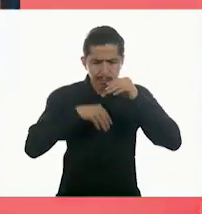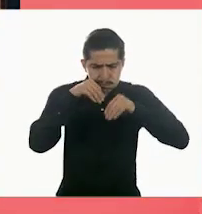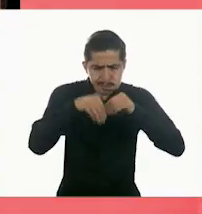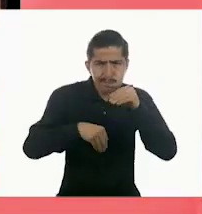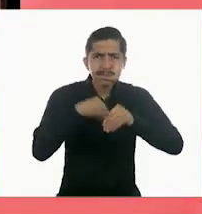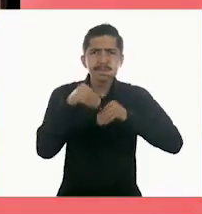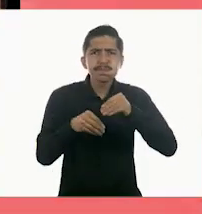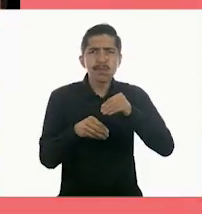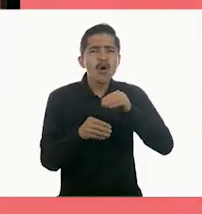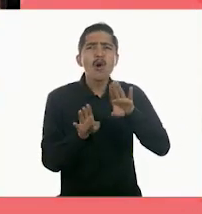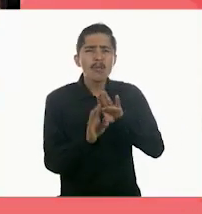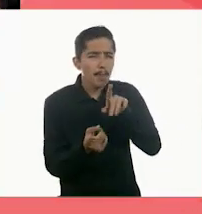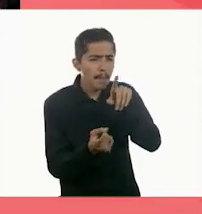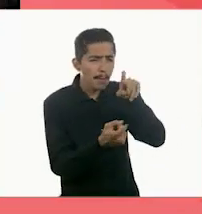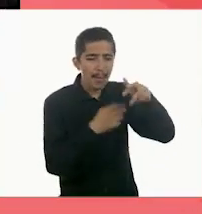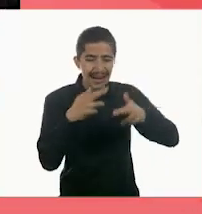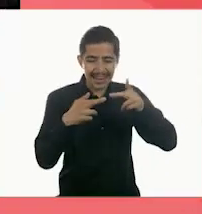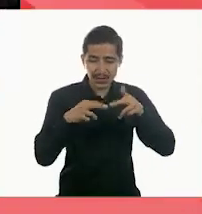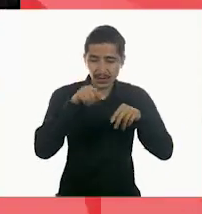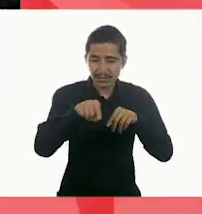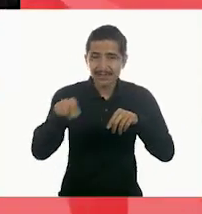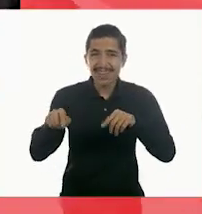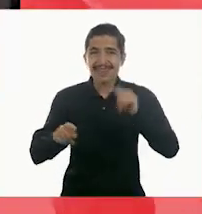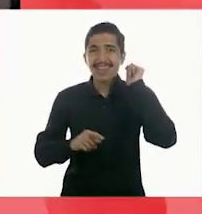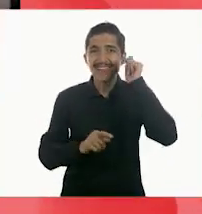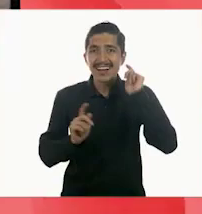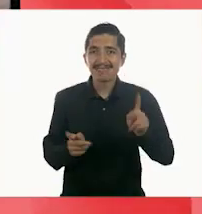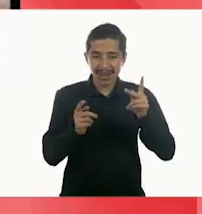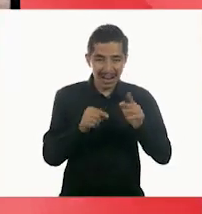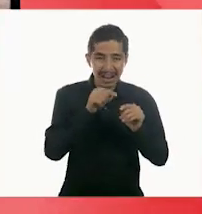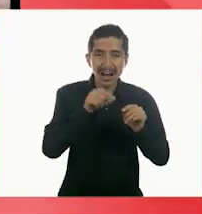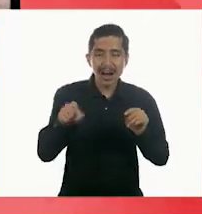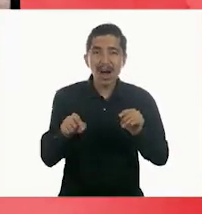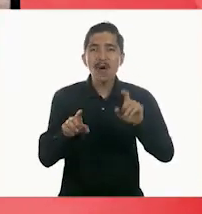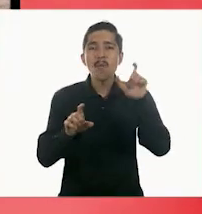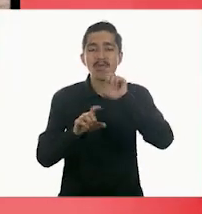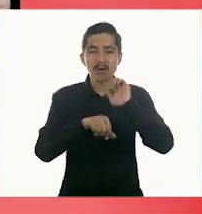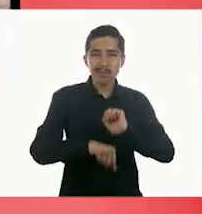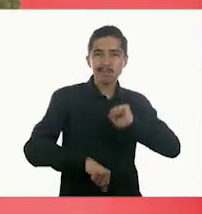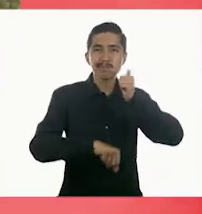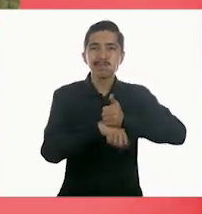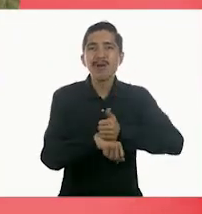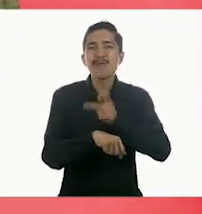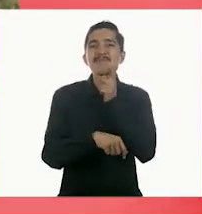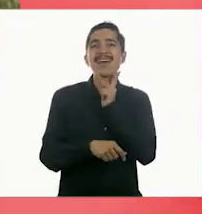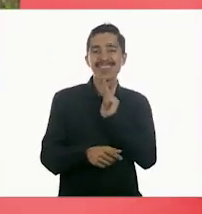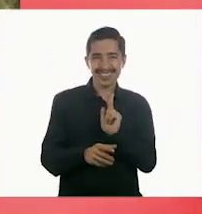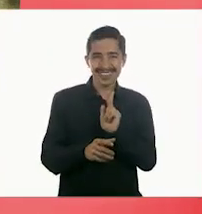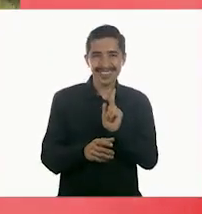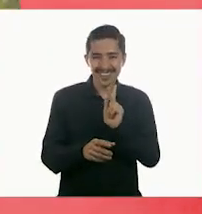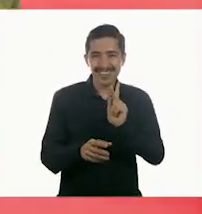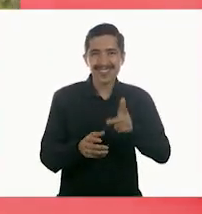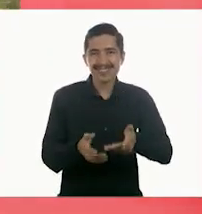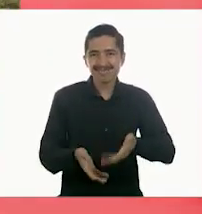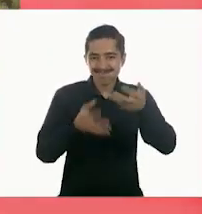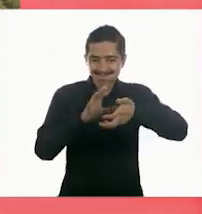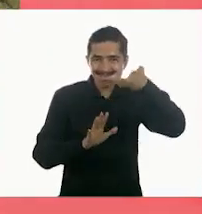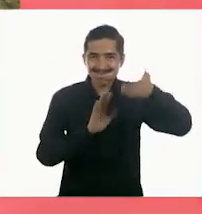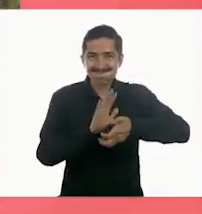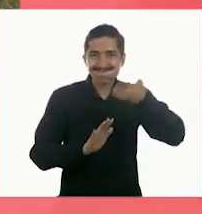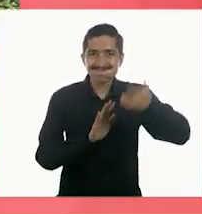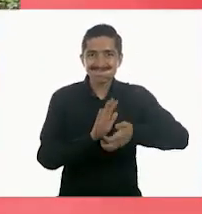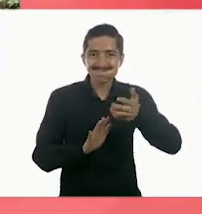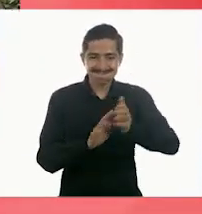esas piezas rescatadas de la región de la Venda, Tabasco, ante la llegada de la explotación petrolera.